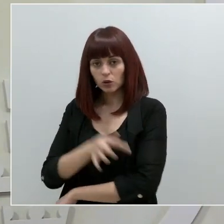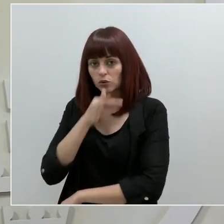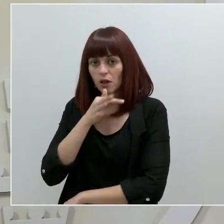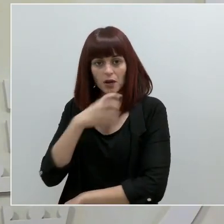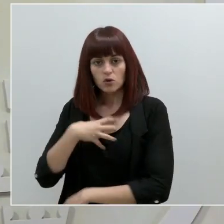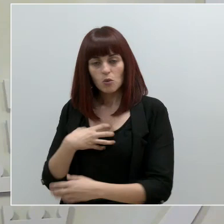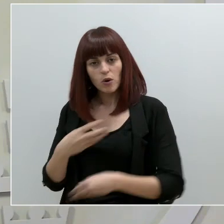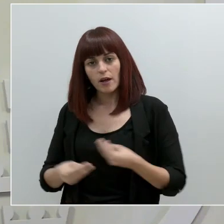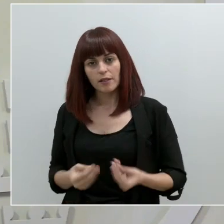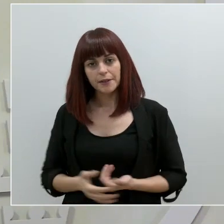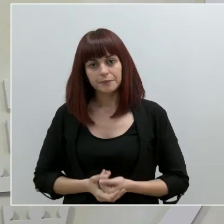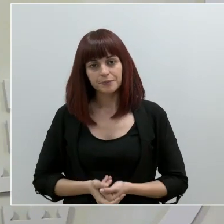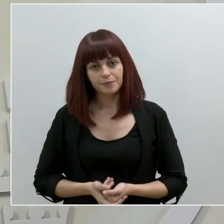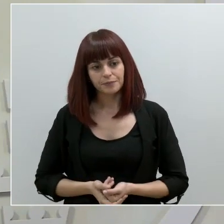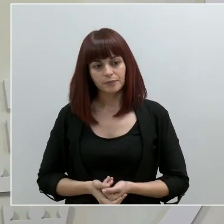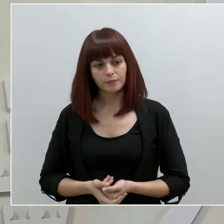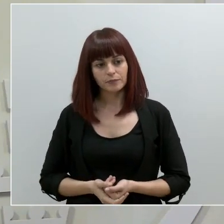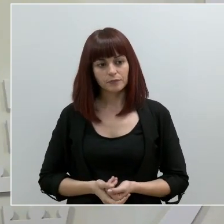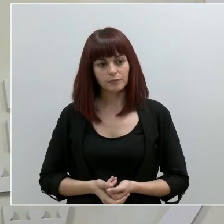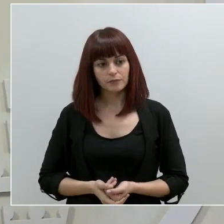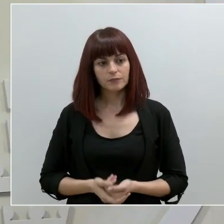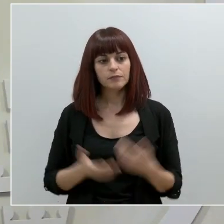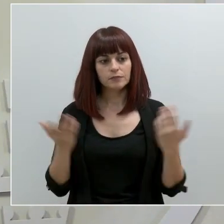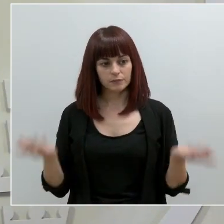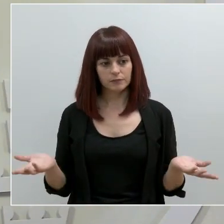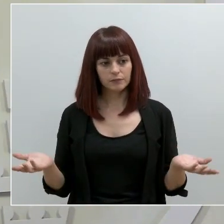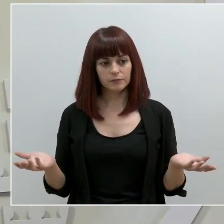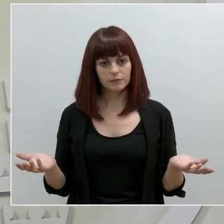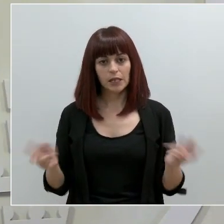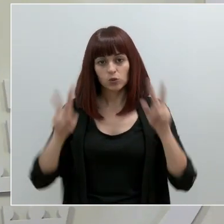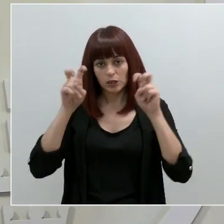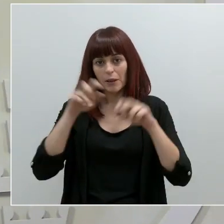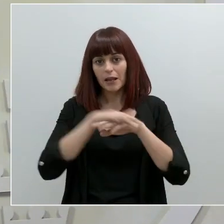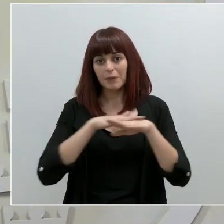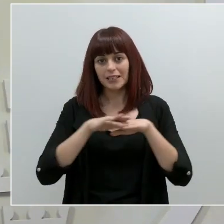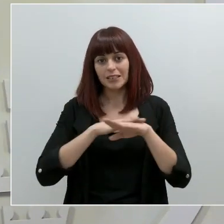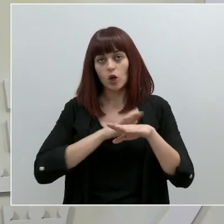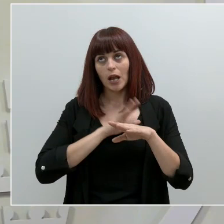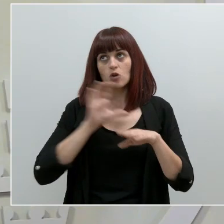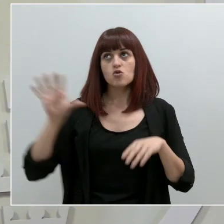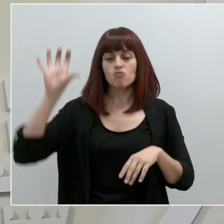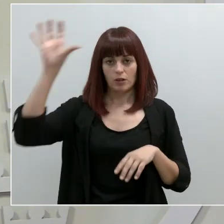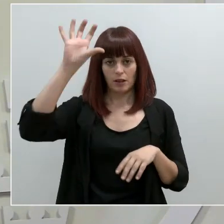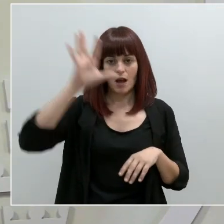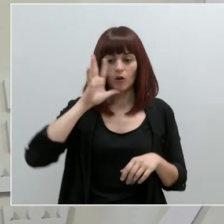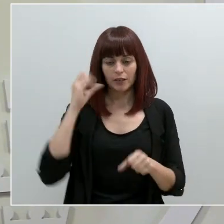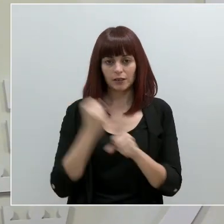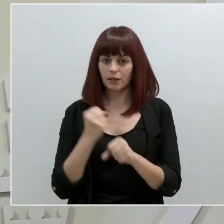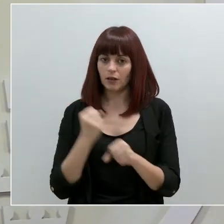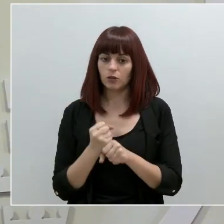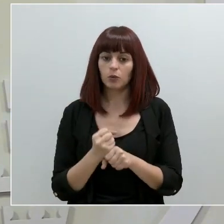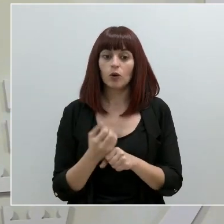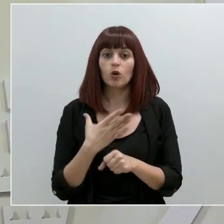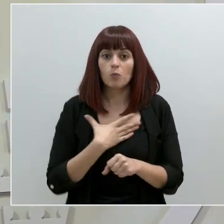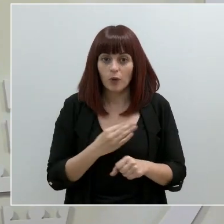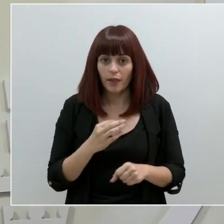vacuna no podría. Con lo cual yo creo que esto es una cuestión del Ministerio de las Comunidades, que se está trabajando, pero que hasta que no se pueda